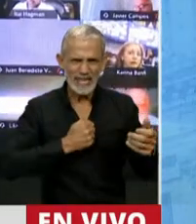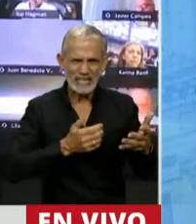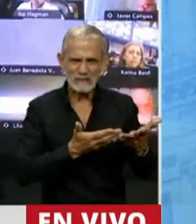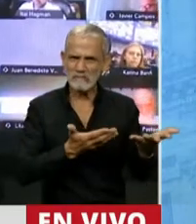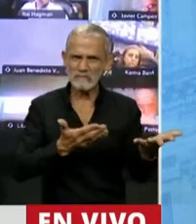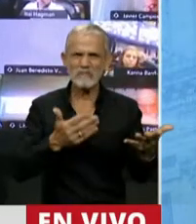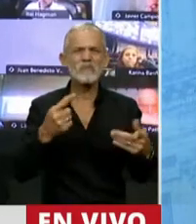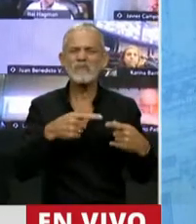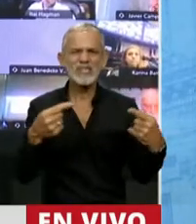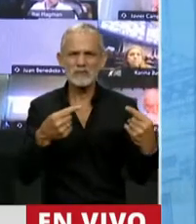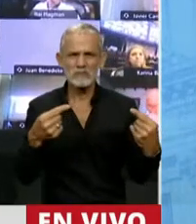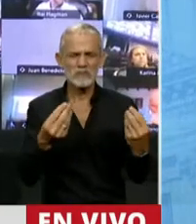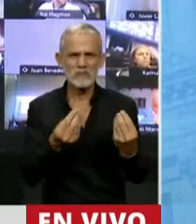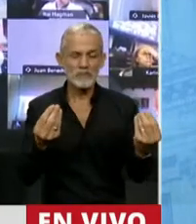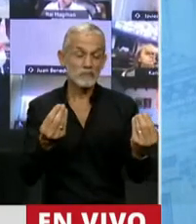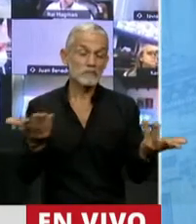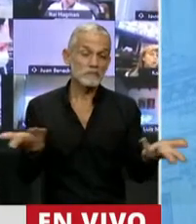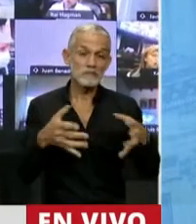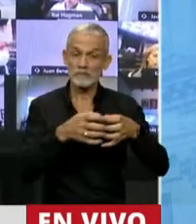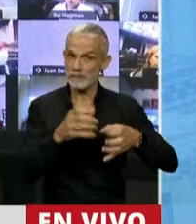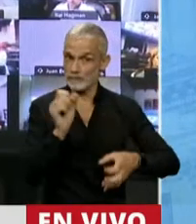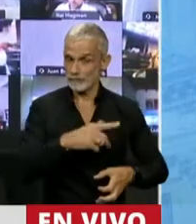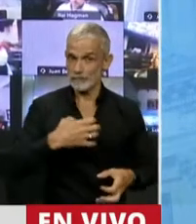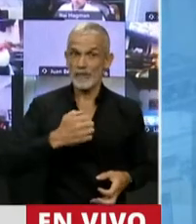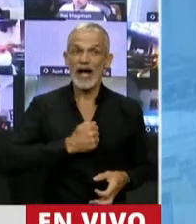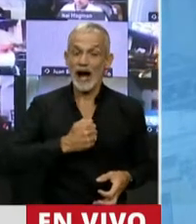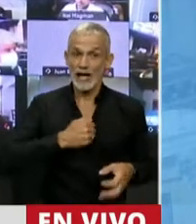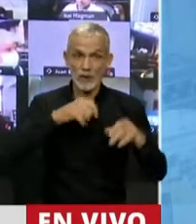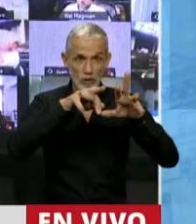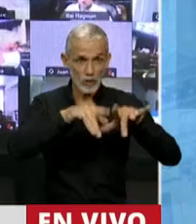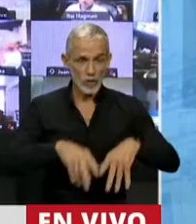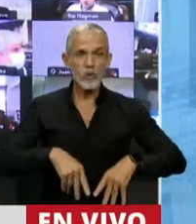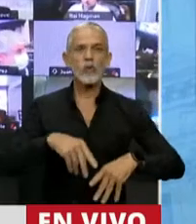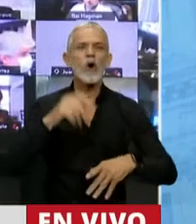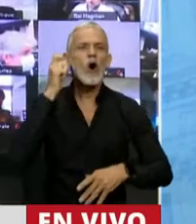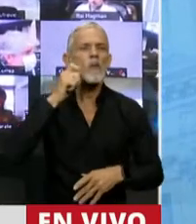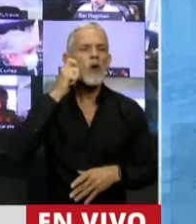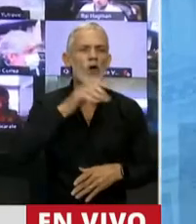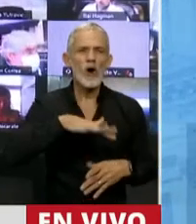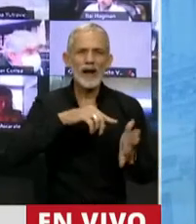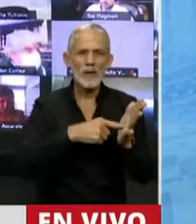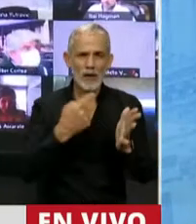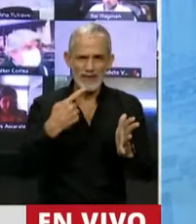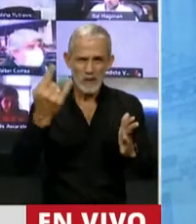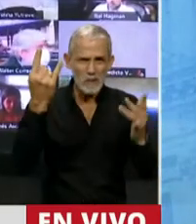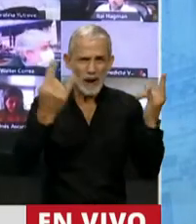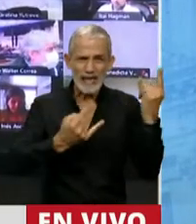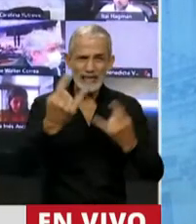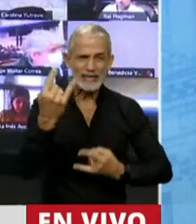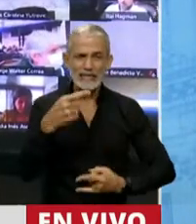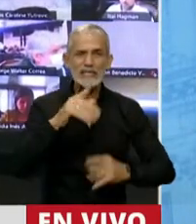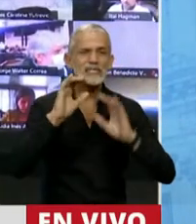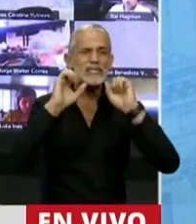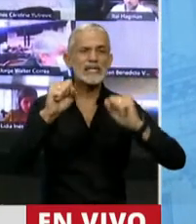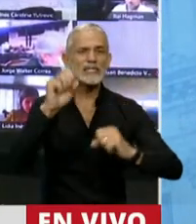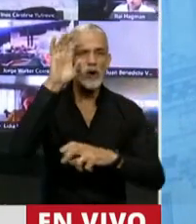paradójicamente en la propia diócesis de comodoro rivadavia quienes desmienten directamente al secretario minería de nación